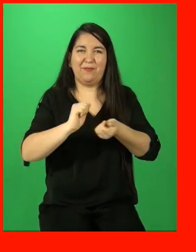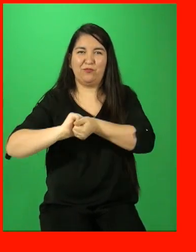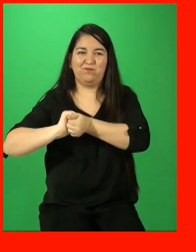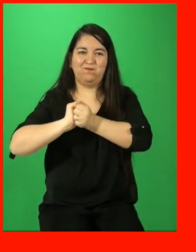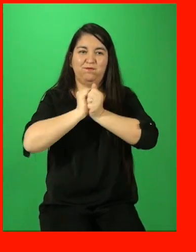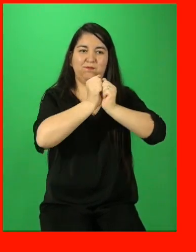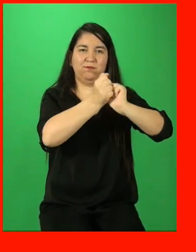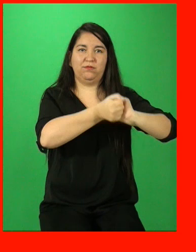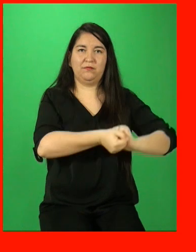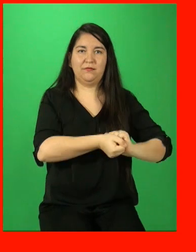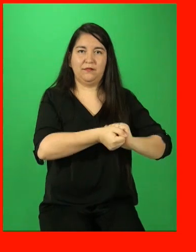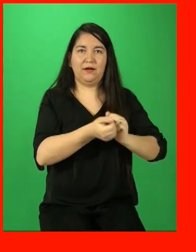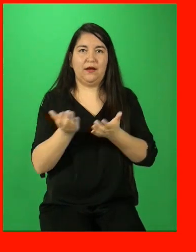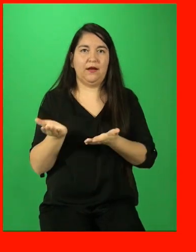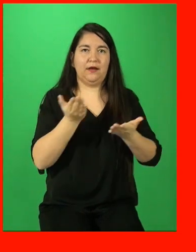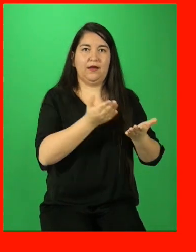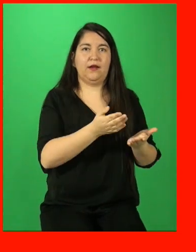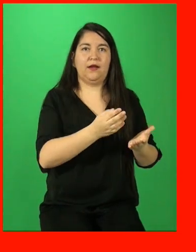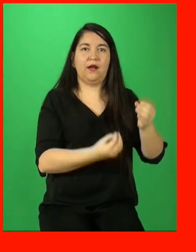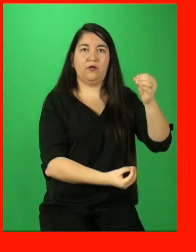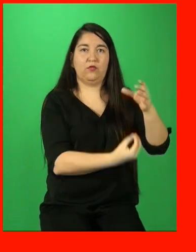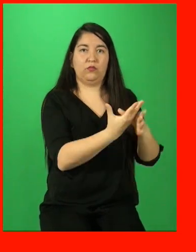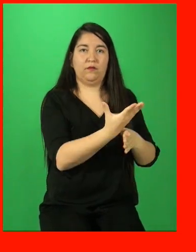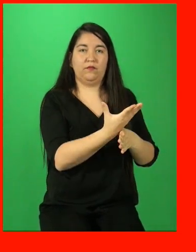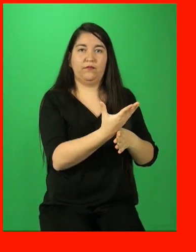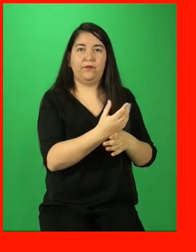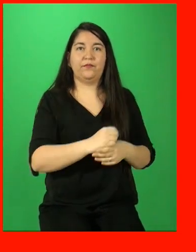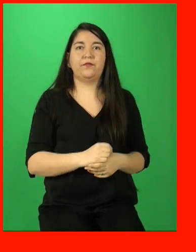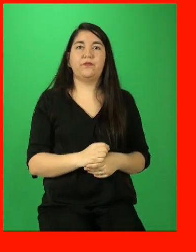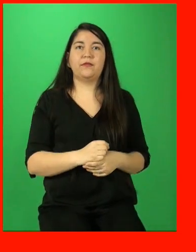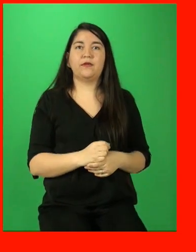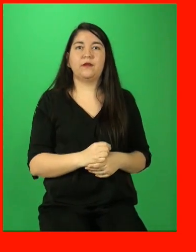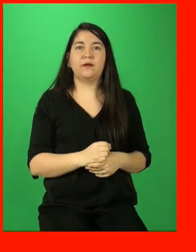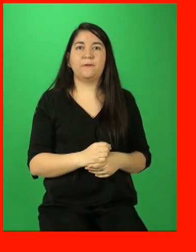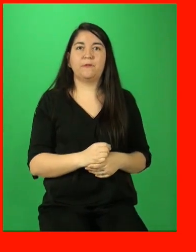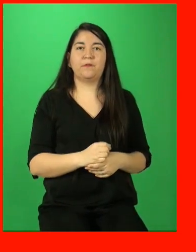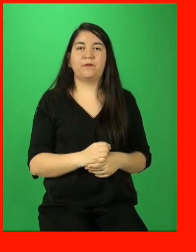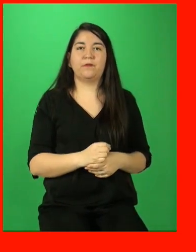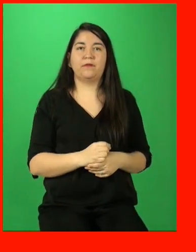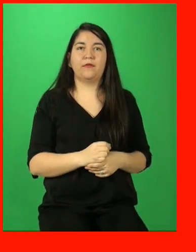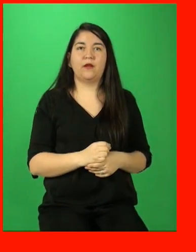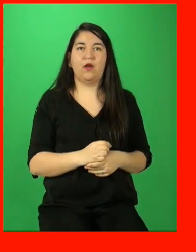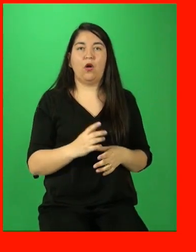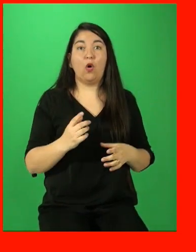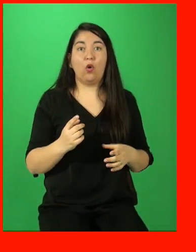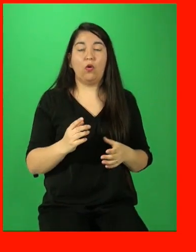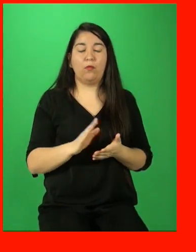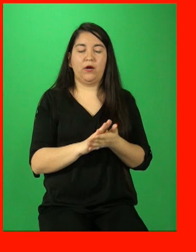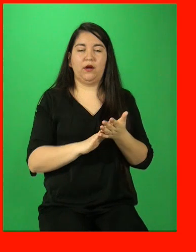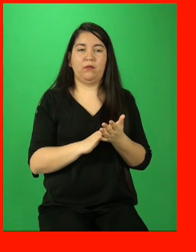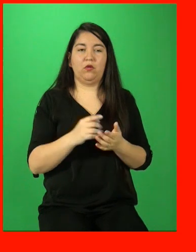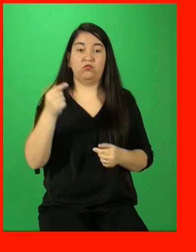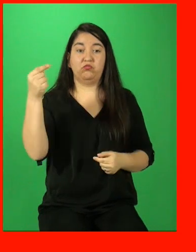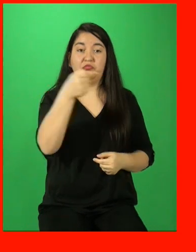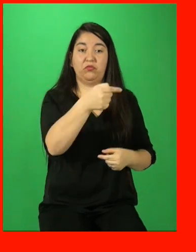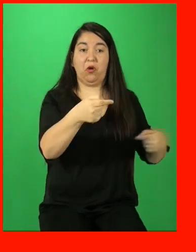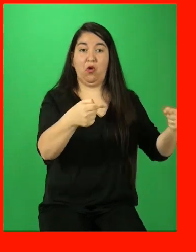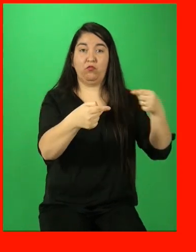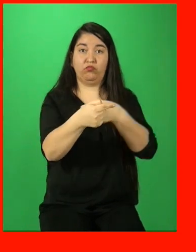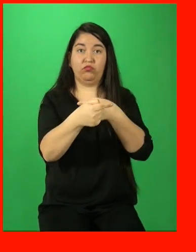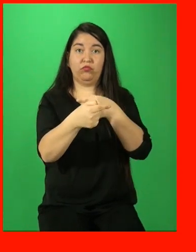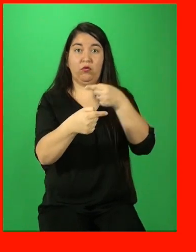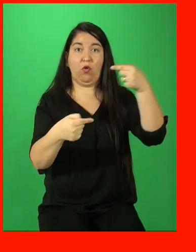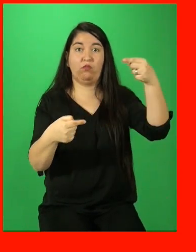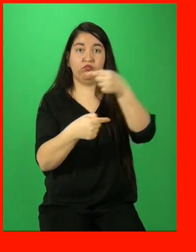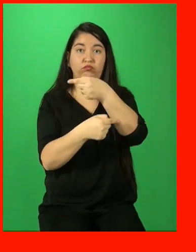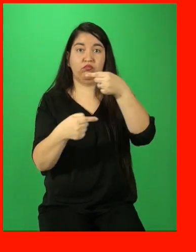de los reactantes hacia los productos. Y el símbolo o el sentido que tenga esta flecha también es muy